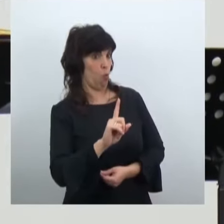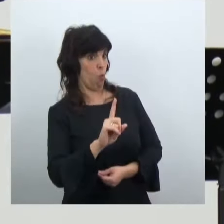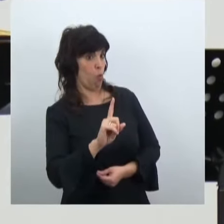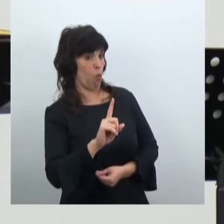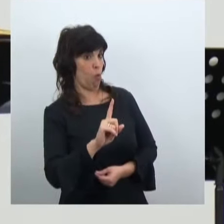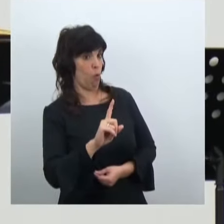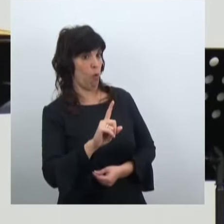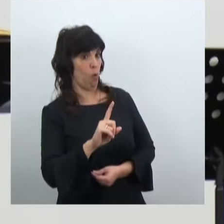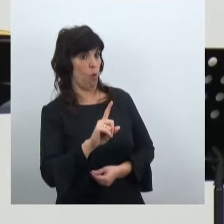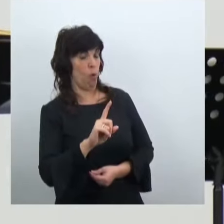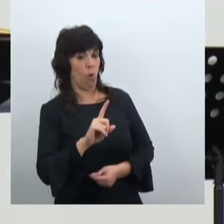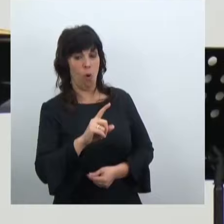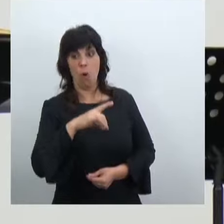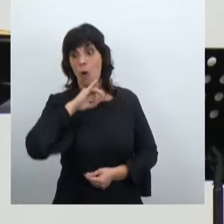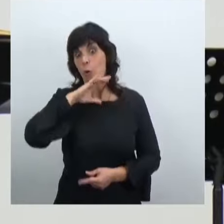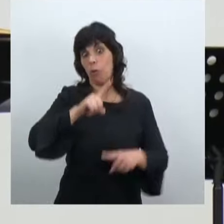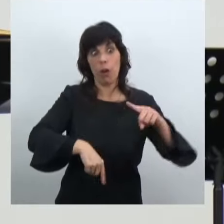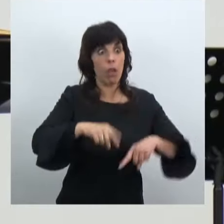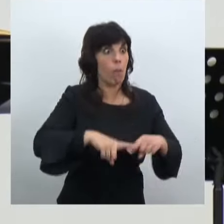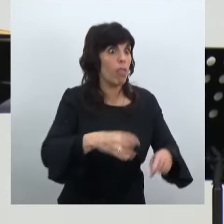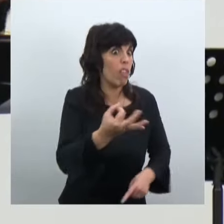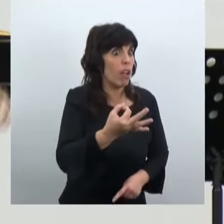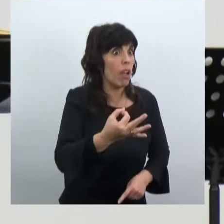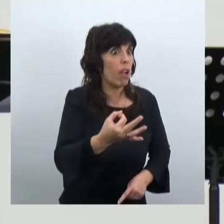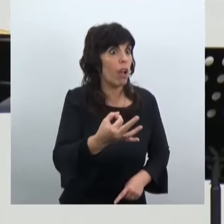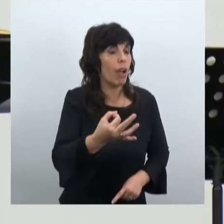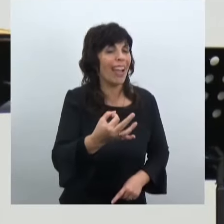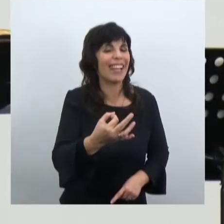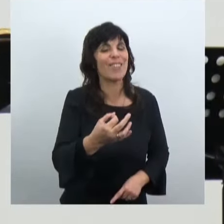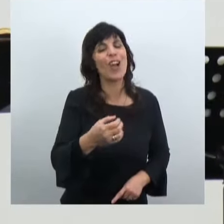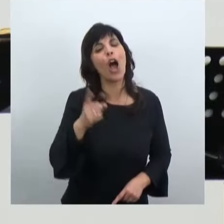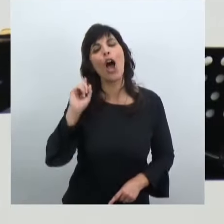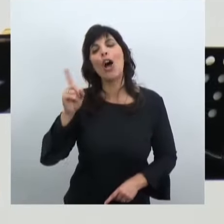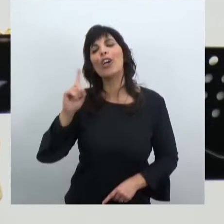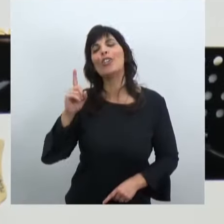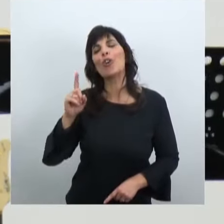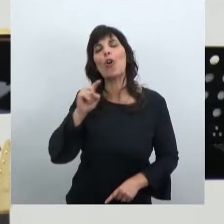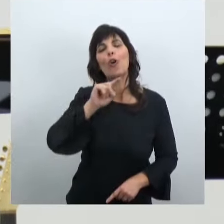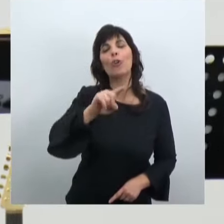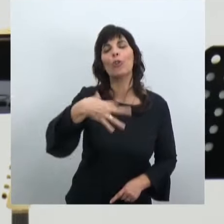depende. Un gozo que solo vivir con el Señor.